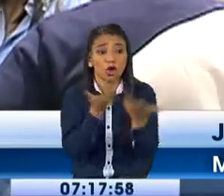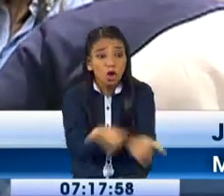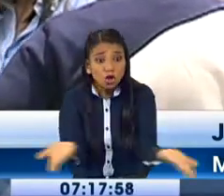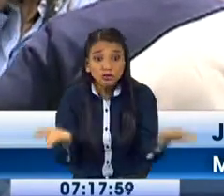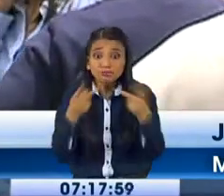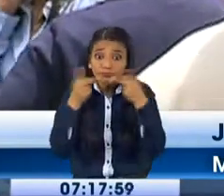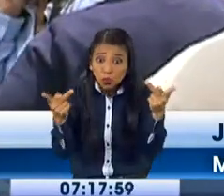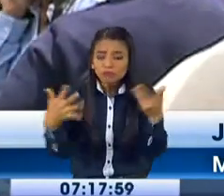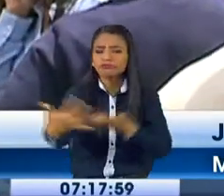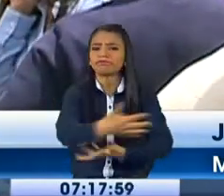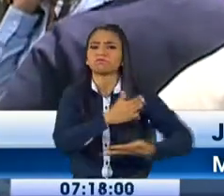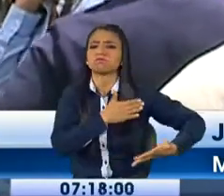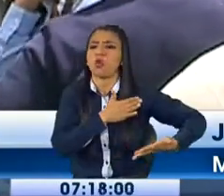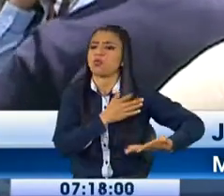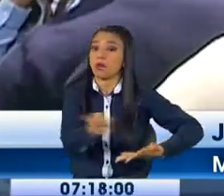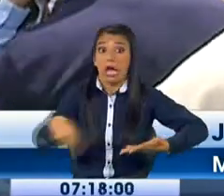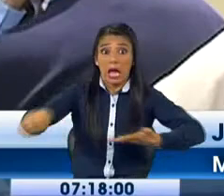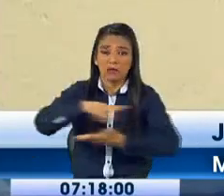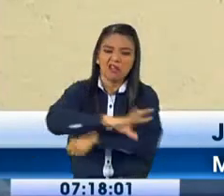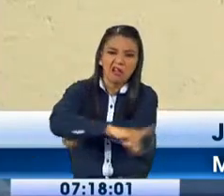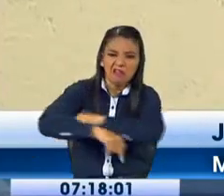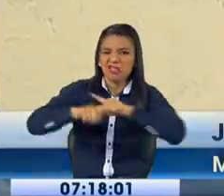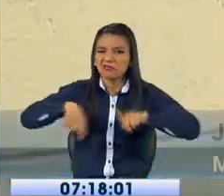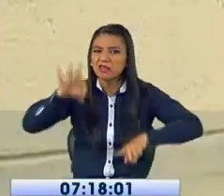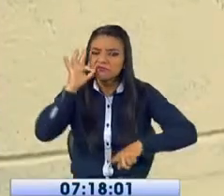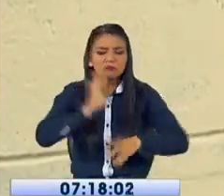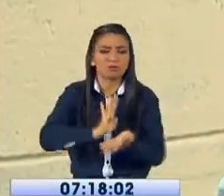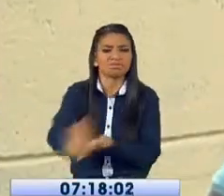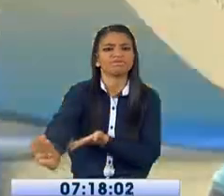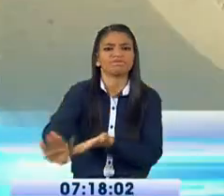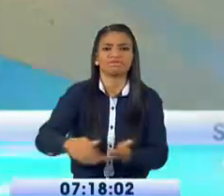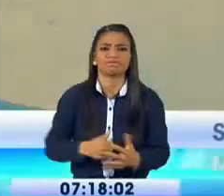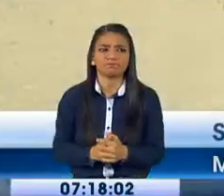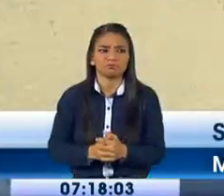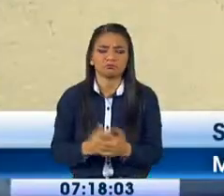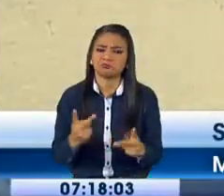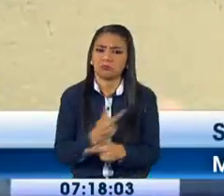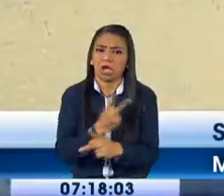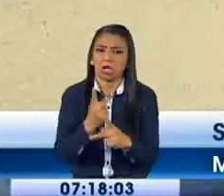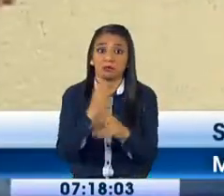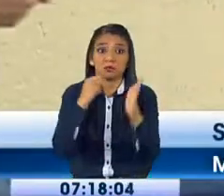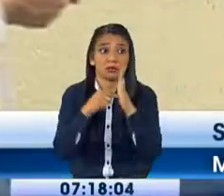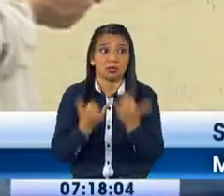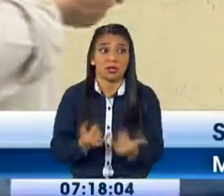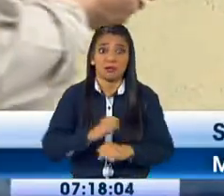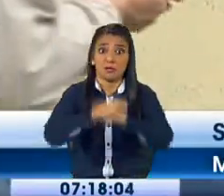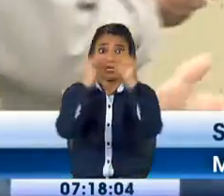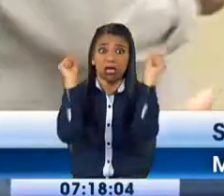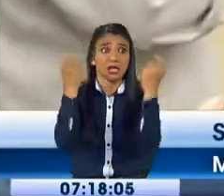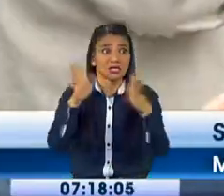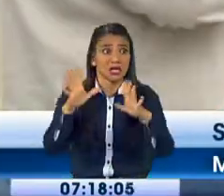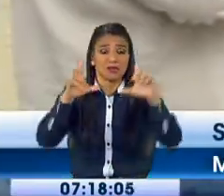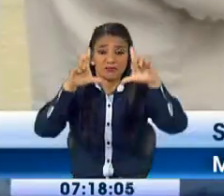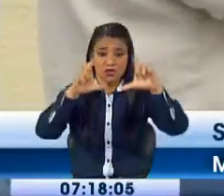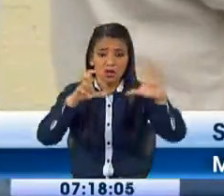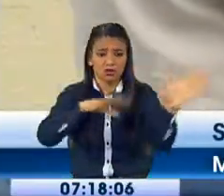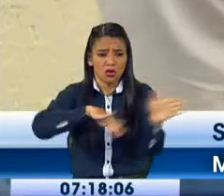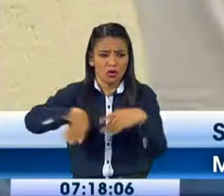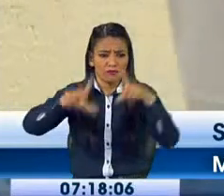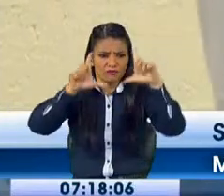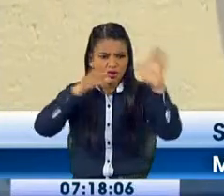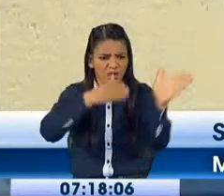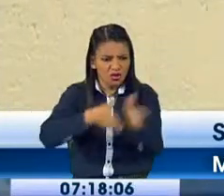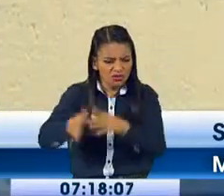los espacios para que no se apodere la delincuencia. Totalmente peligroso. Esta mañana alguien debe tener fotos. Hemos sacado una